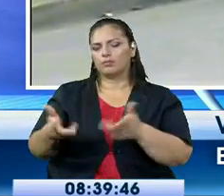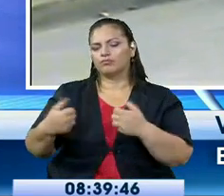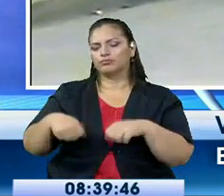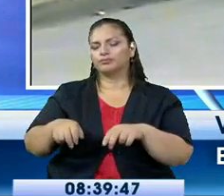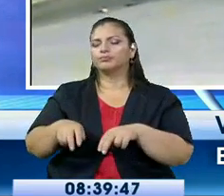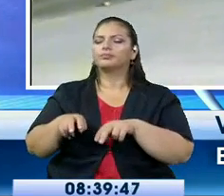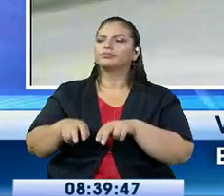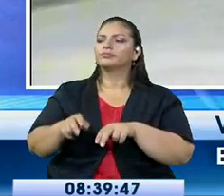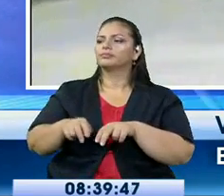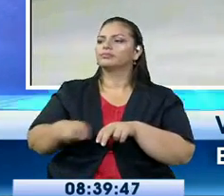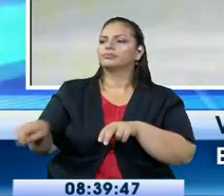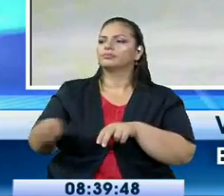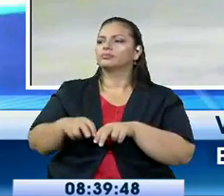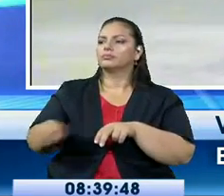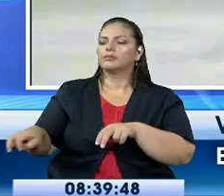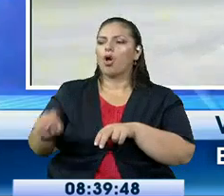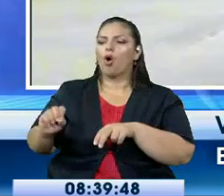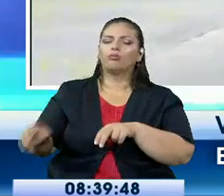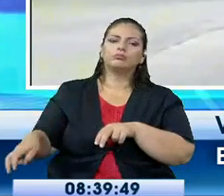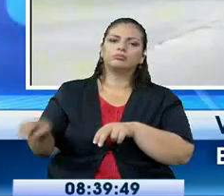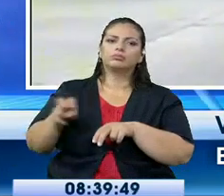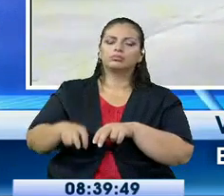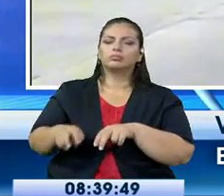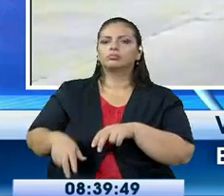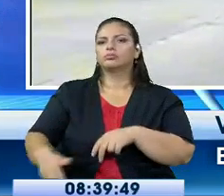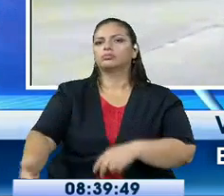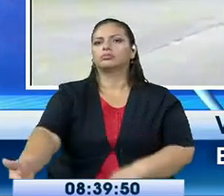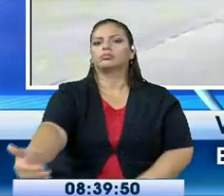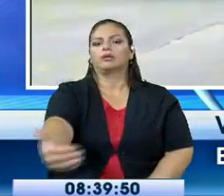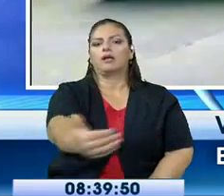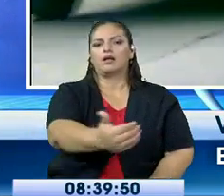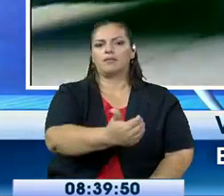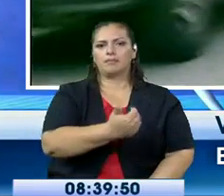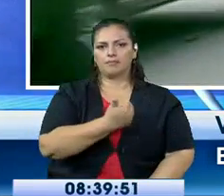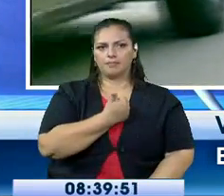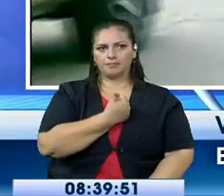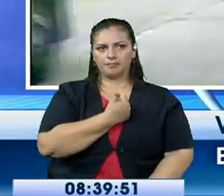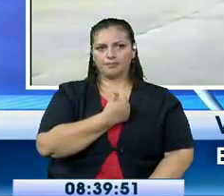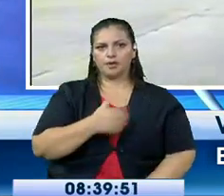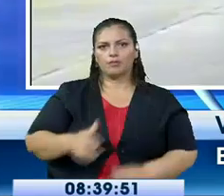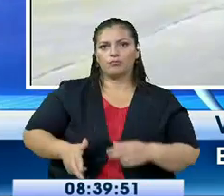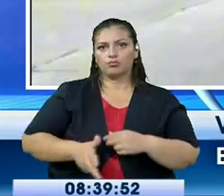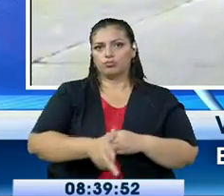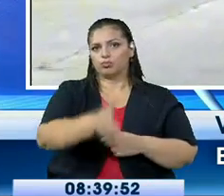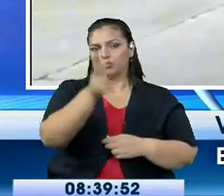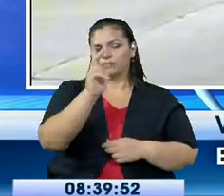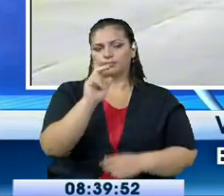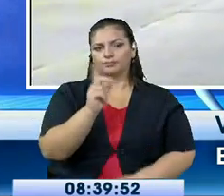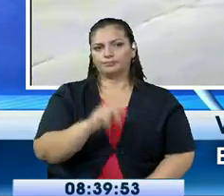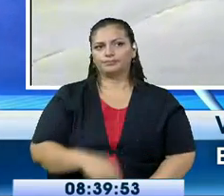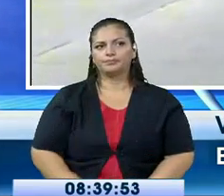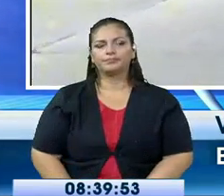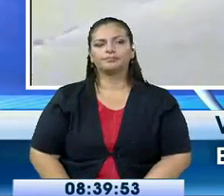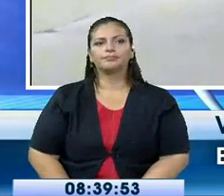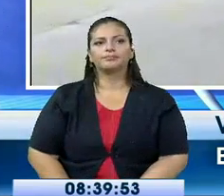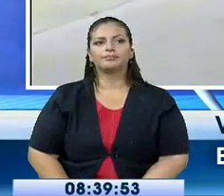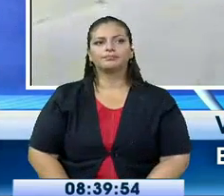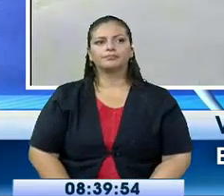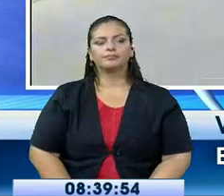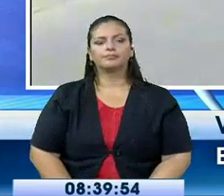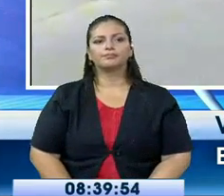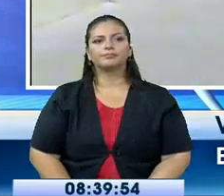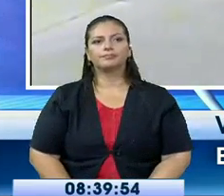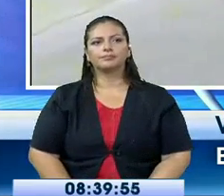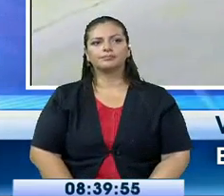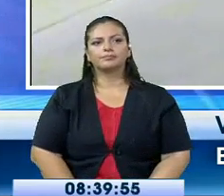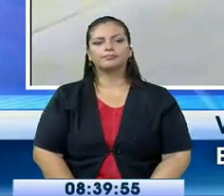normal. Eso es lo que hemos podido palpar hasta el momento en este punto de la ciudad de Guayaquil. Mientras tanto, nosotros, que nos vamos a